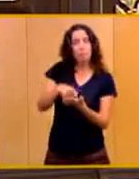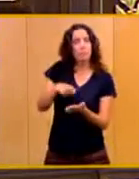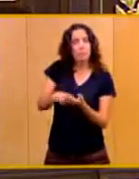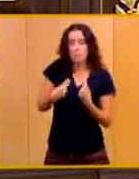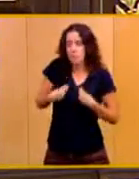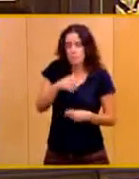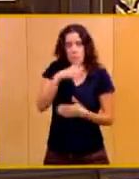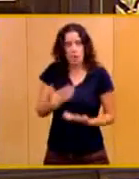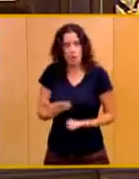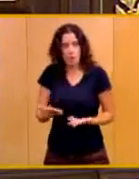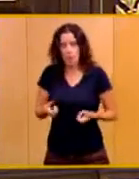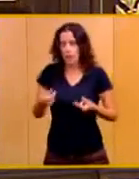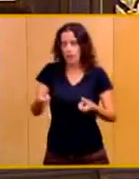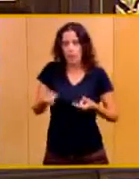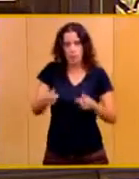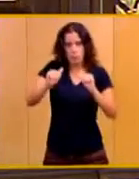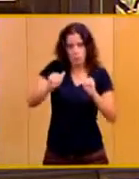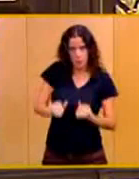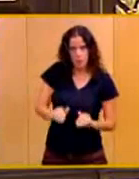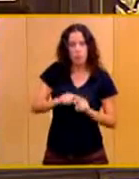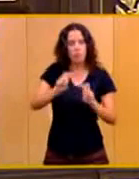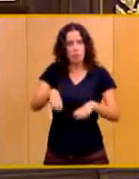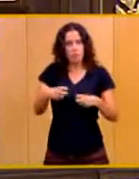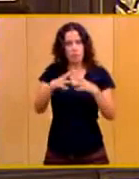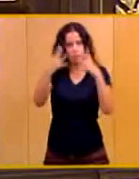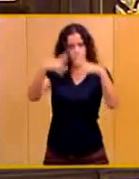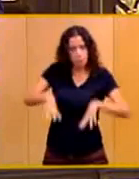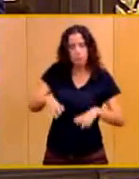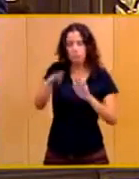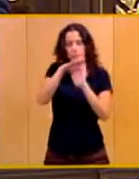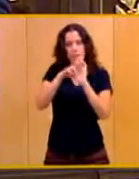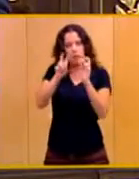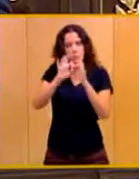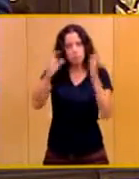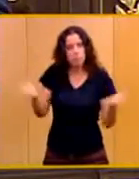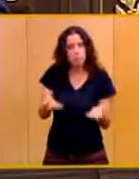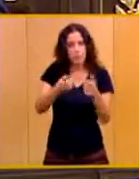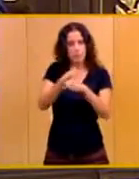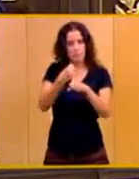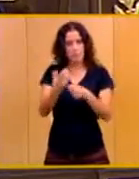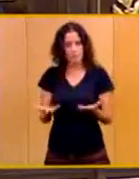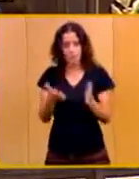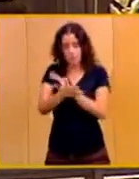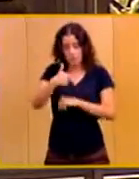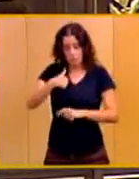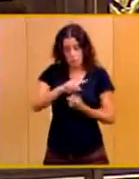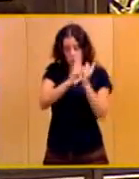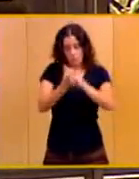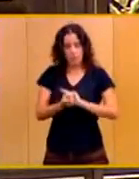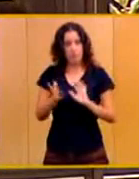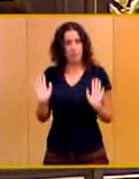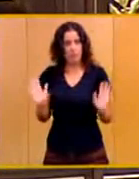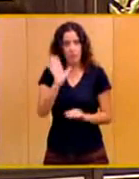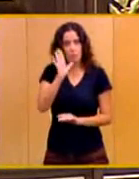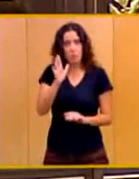público, reformas estructurales, medidas para fomentar el empleo. Yo no he cambiado, porque mi diagnóstico no ha